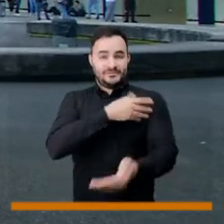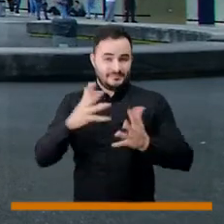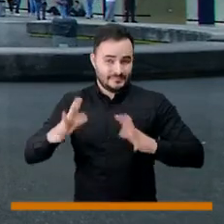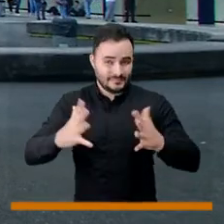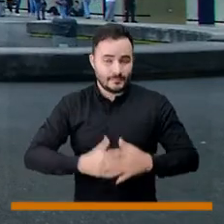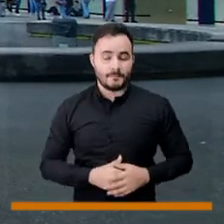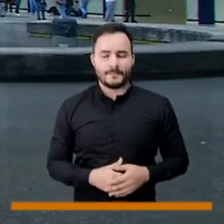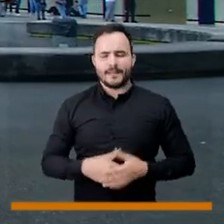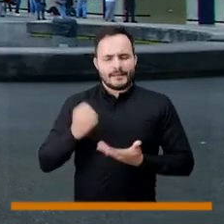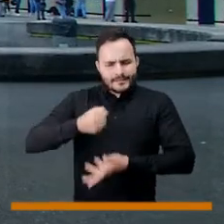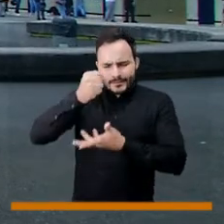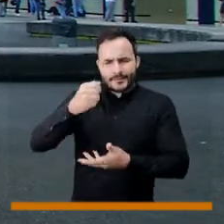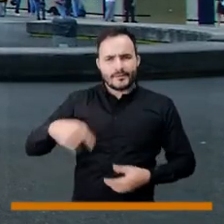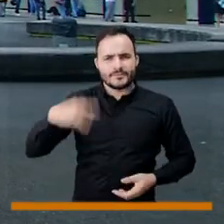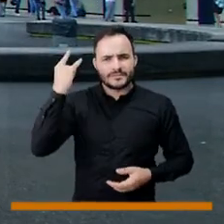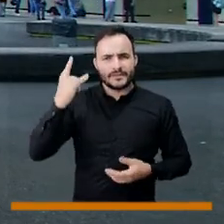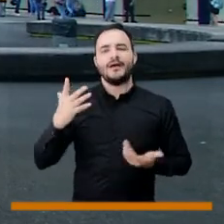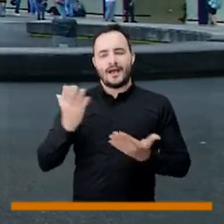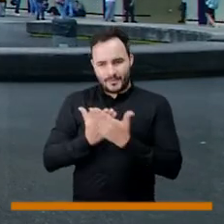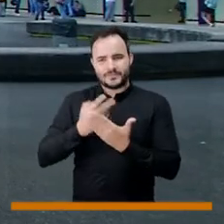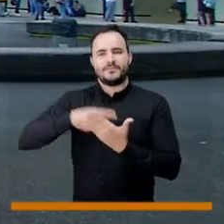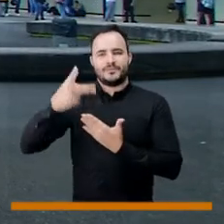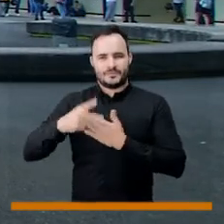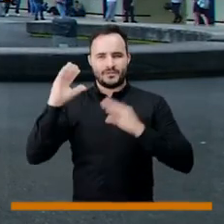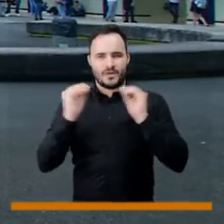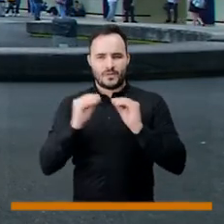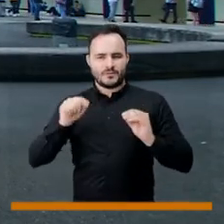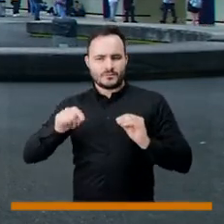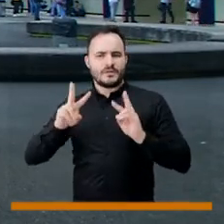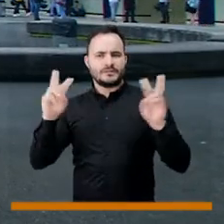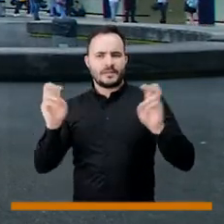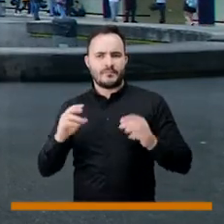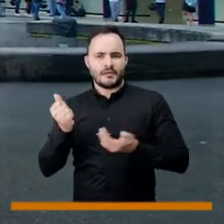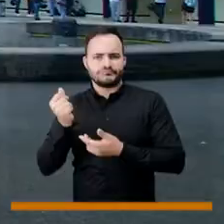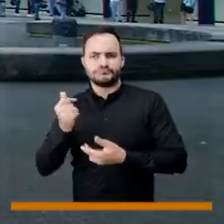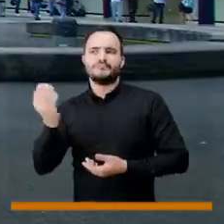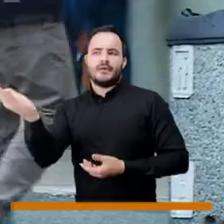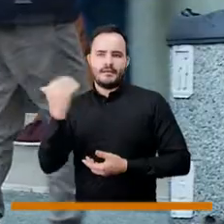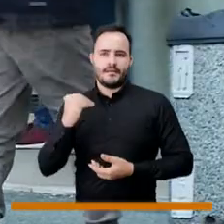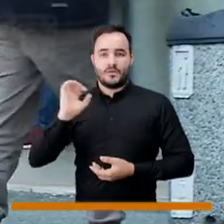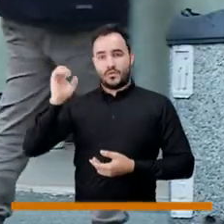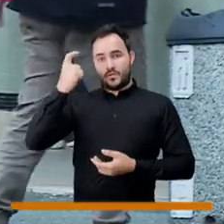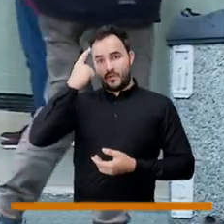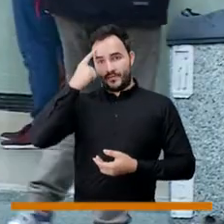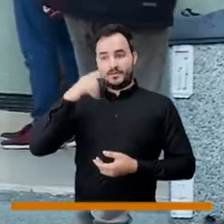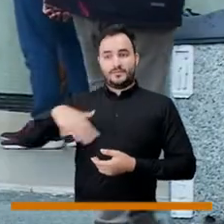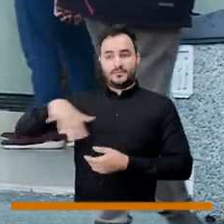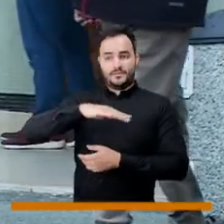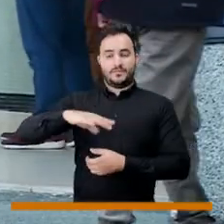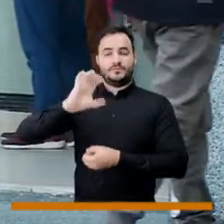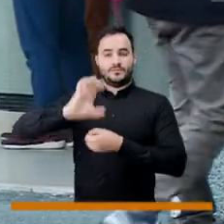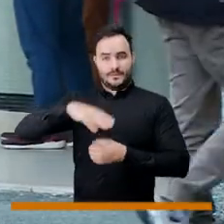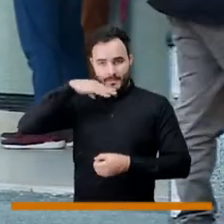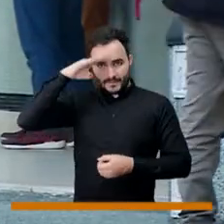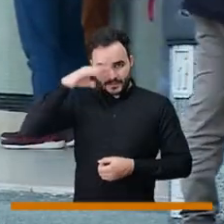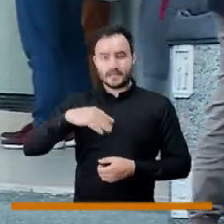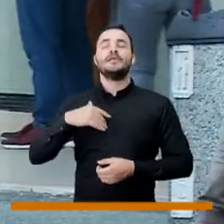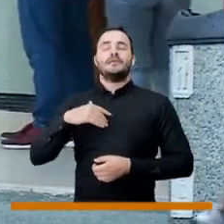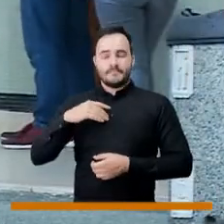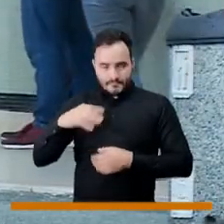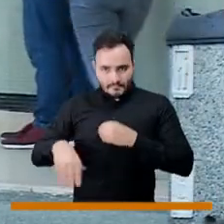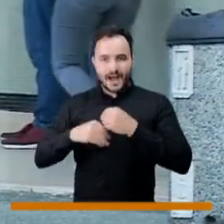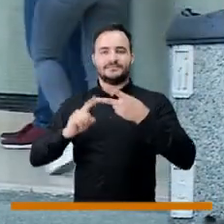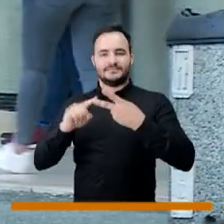recursos pues esto también está dentro del proyecto acuerdo y debe ser una concurrencia de recursos del gobierno municipal